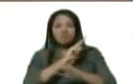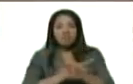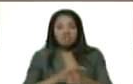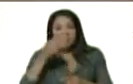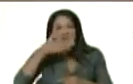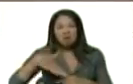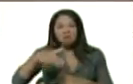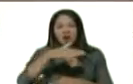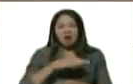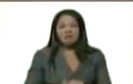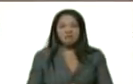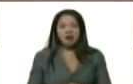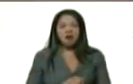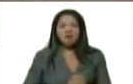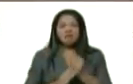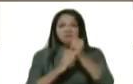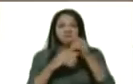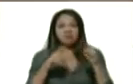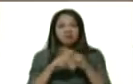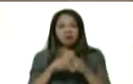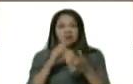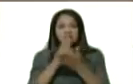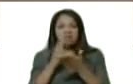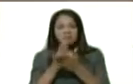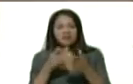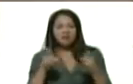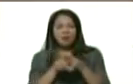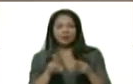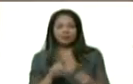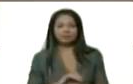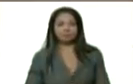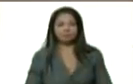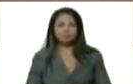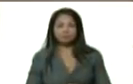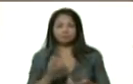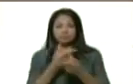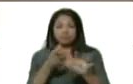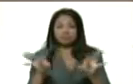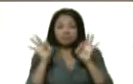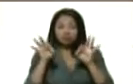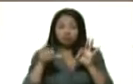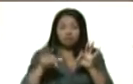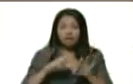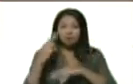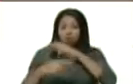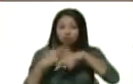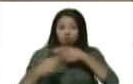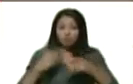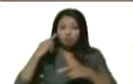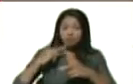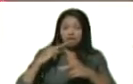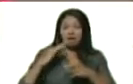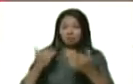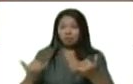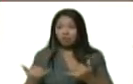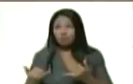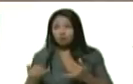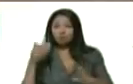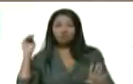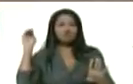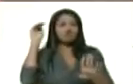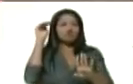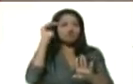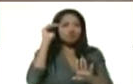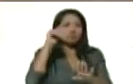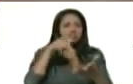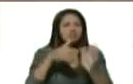pueblo, empoderar al pueblo cada vez más. El éxito de la revolución bolivariana hacia el futuro tiene